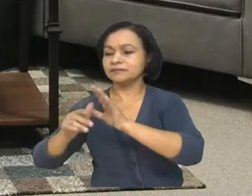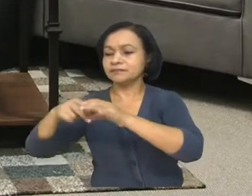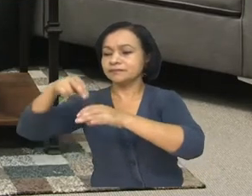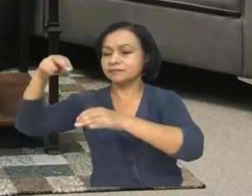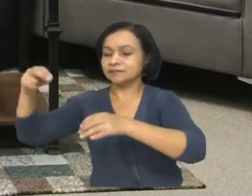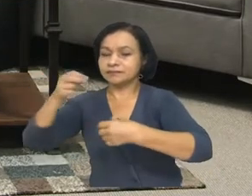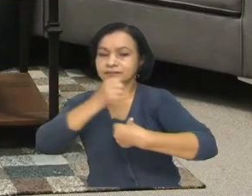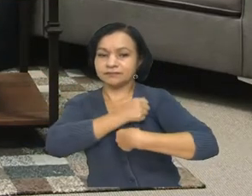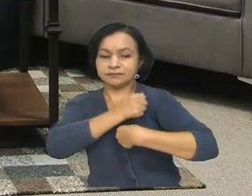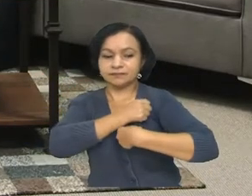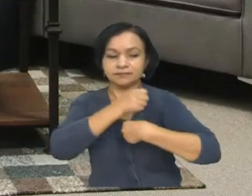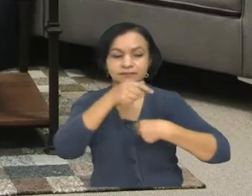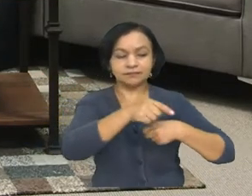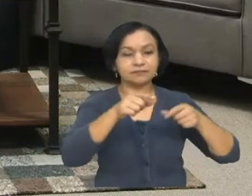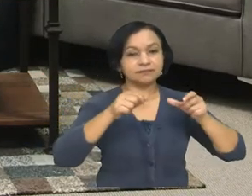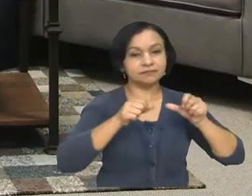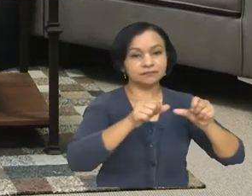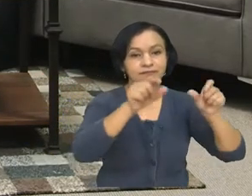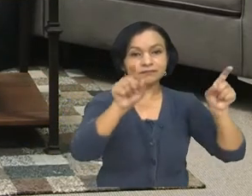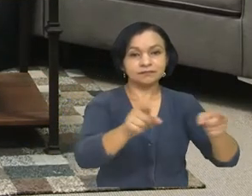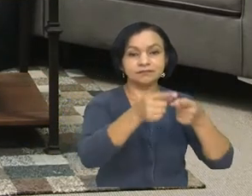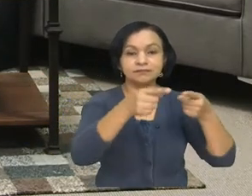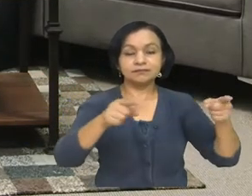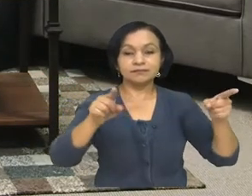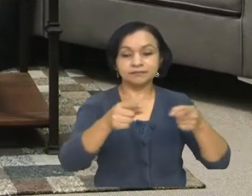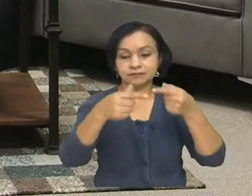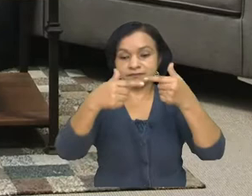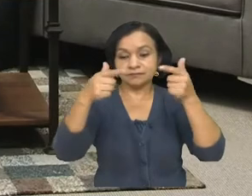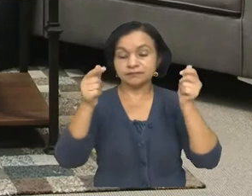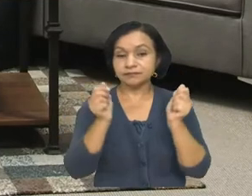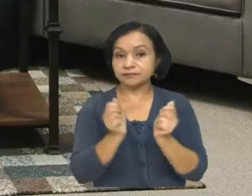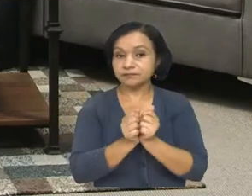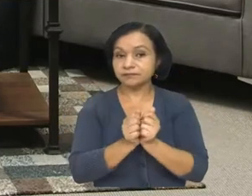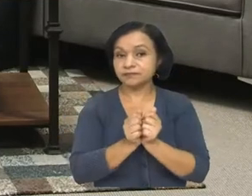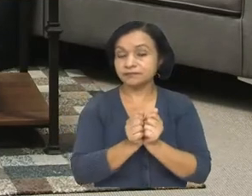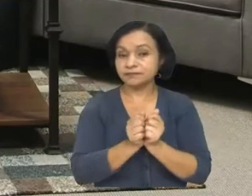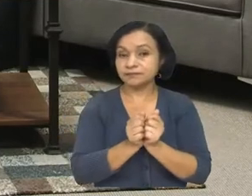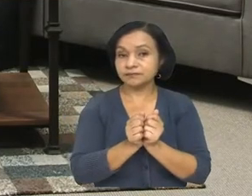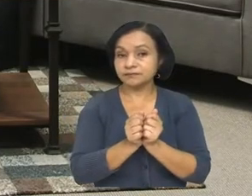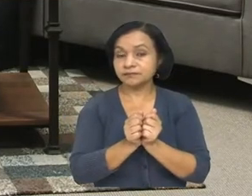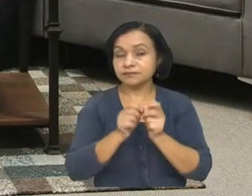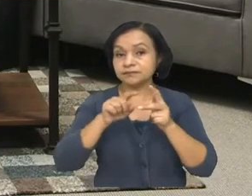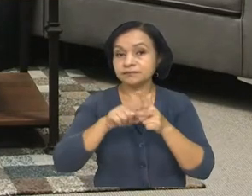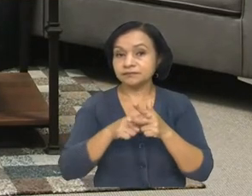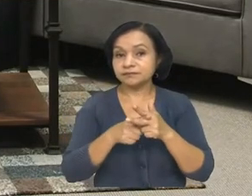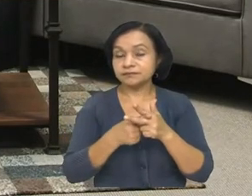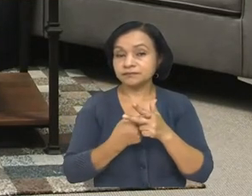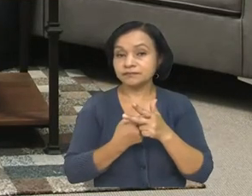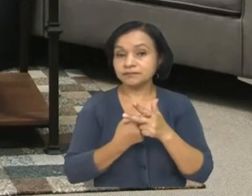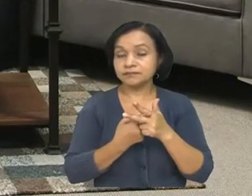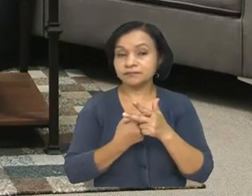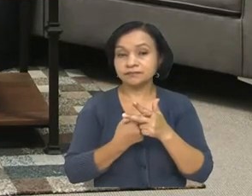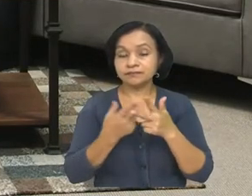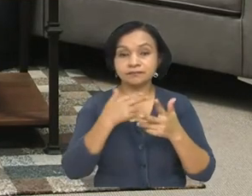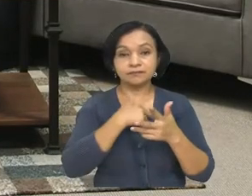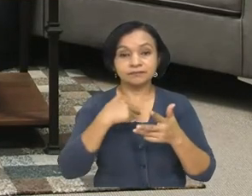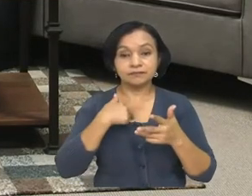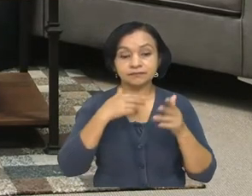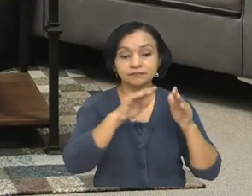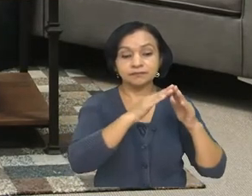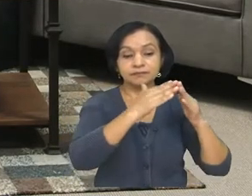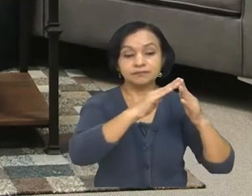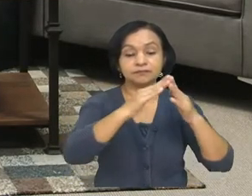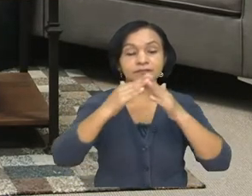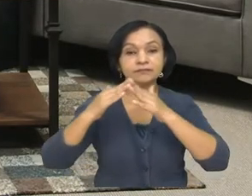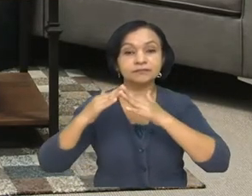de ahí, ya cuando estaba la columna, recuerdo que comenzamos a operar en los barrios